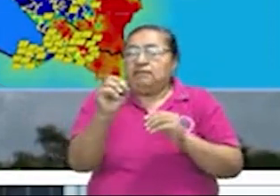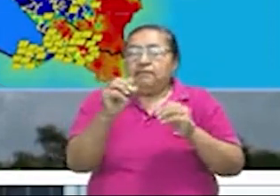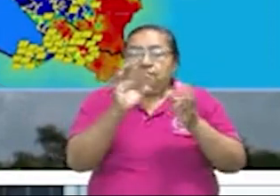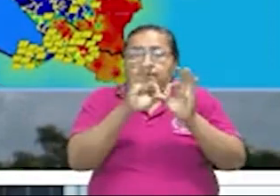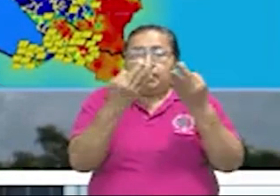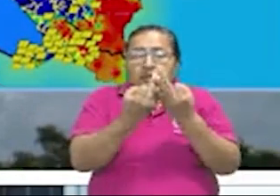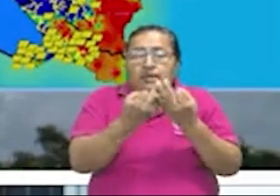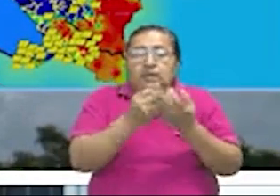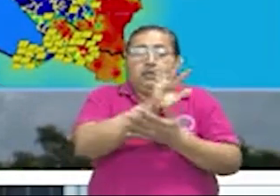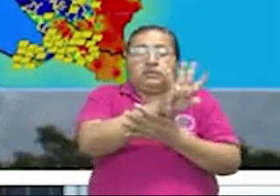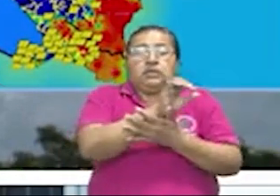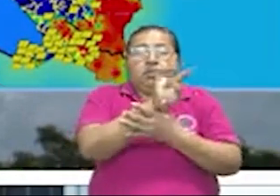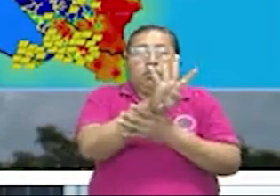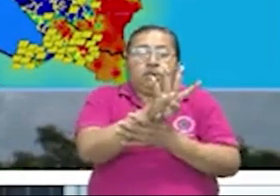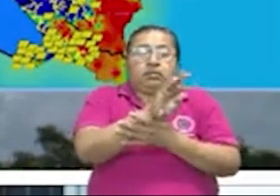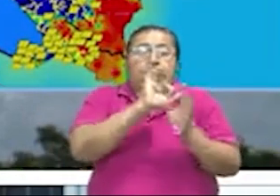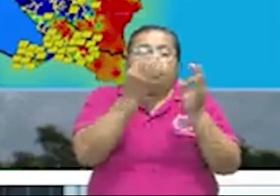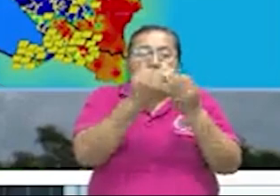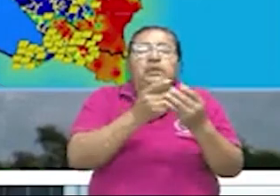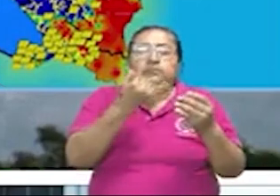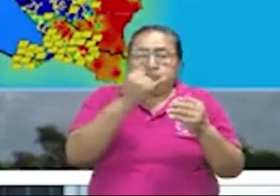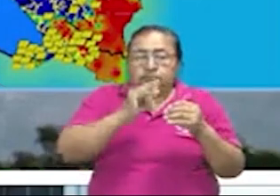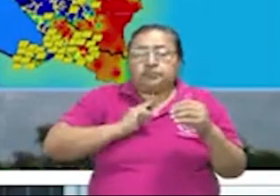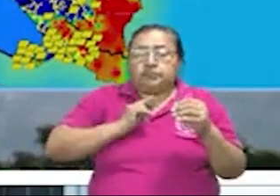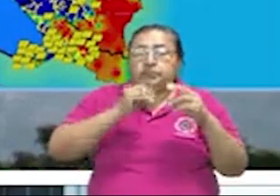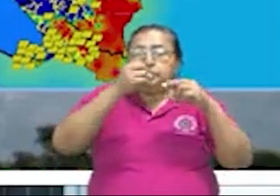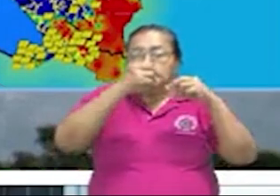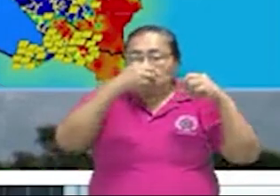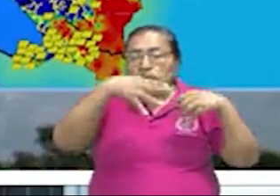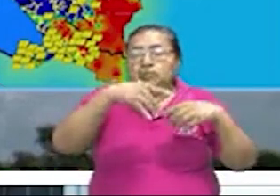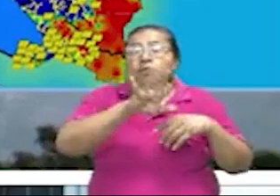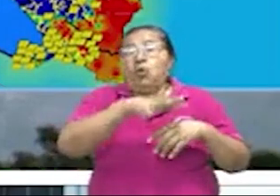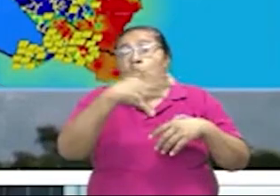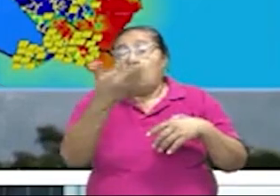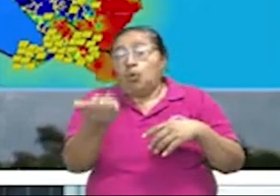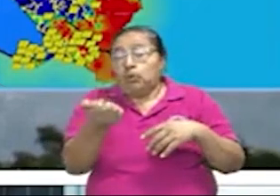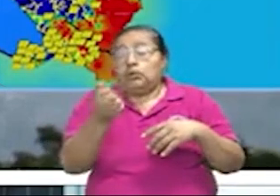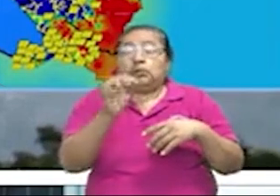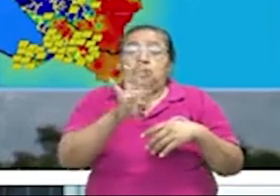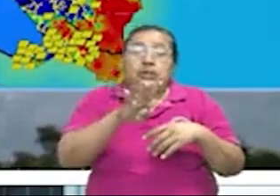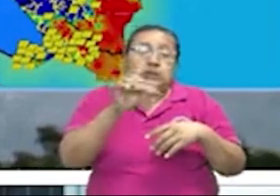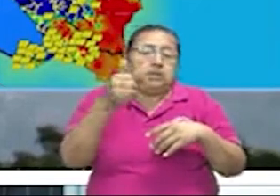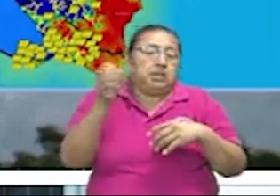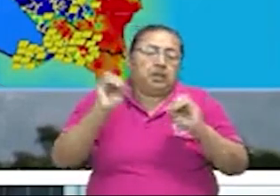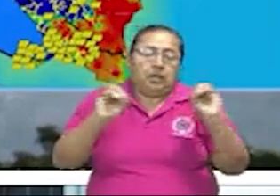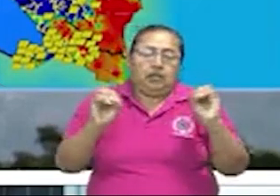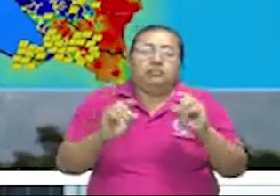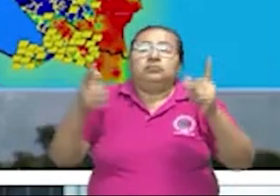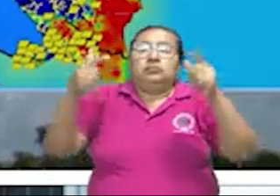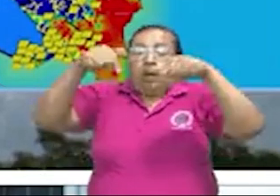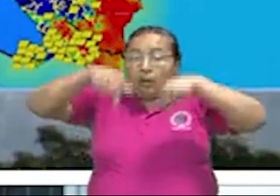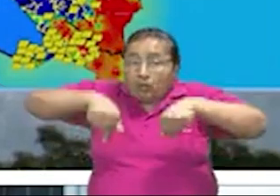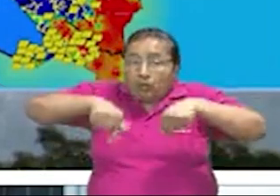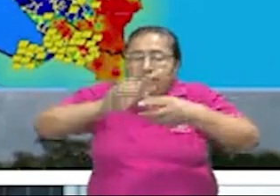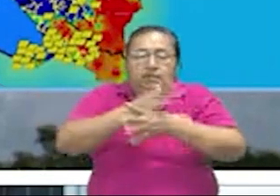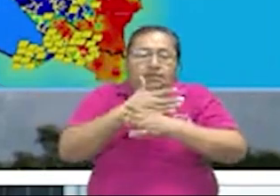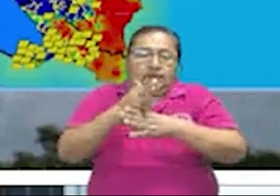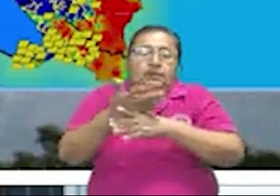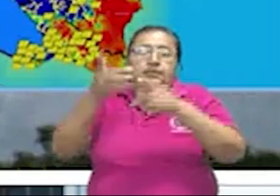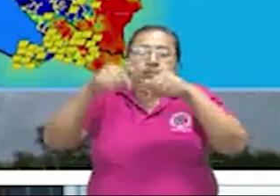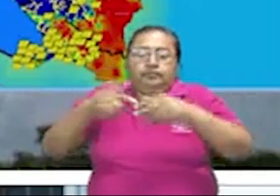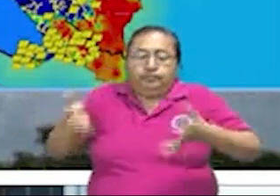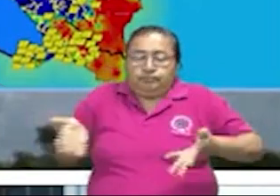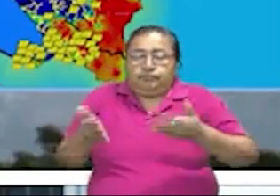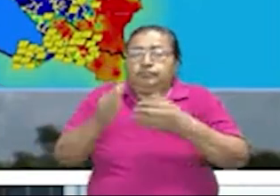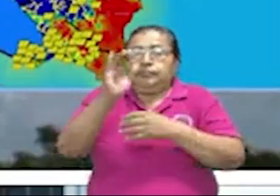solo 54 familias tenían energía eléctrica. Hoy en día, con apoyo de todas las instituciones del sector, impulsado por el